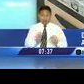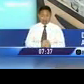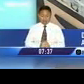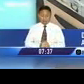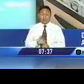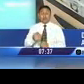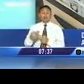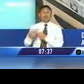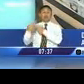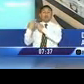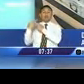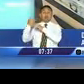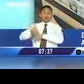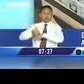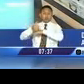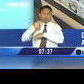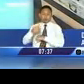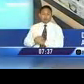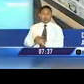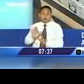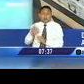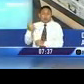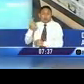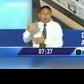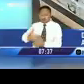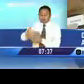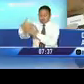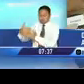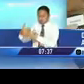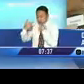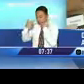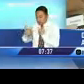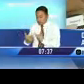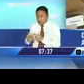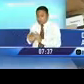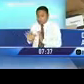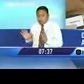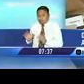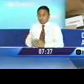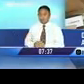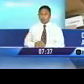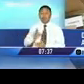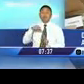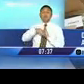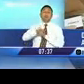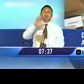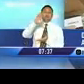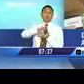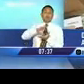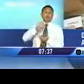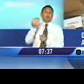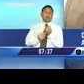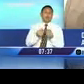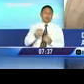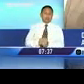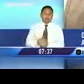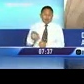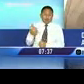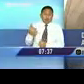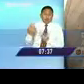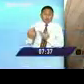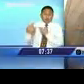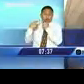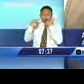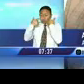deber de la autoridad, como dice la ley, es solo retenerlos y custodiarlos. El Banco Central únicamente es el custodio